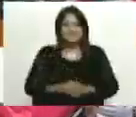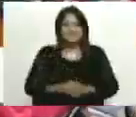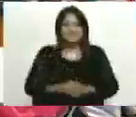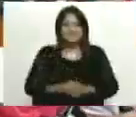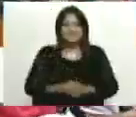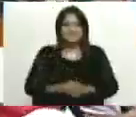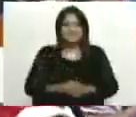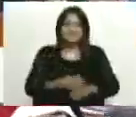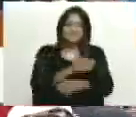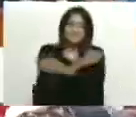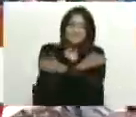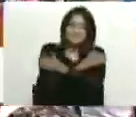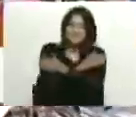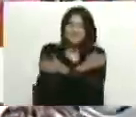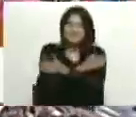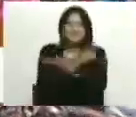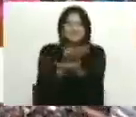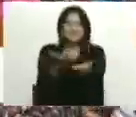¡Un abrazo!